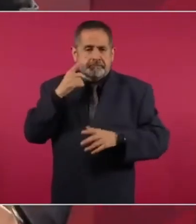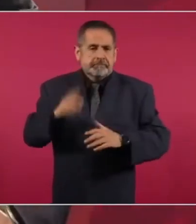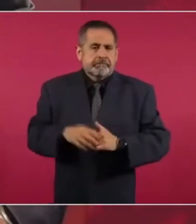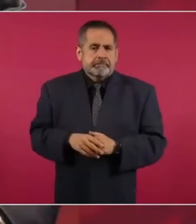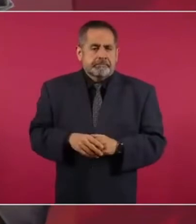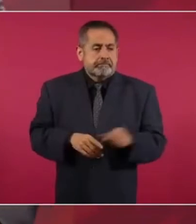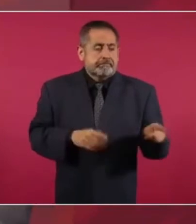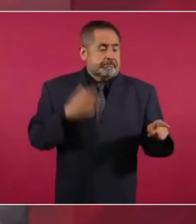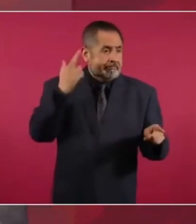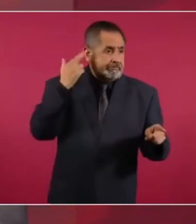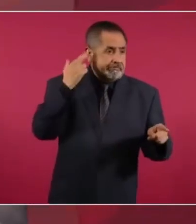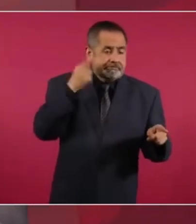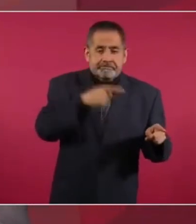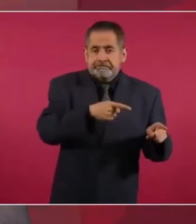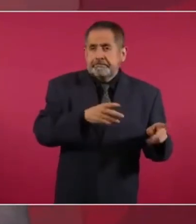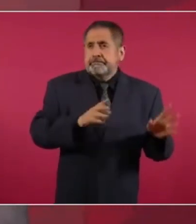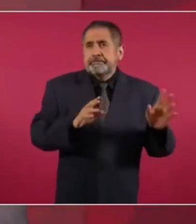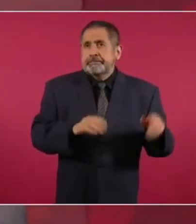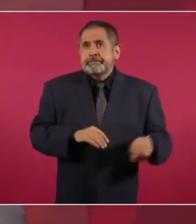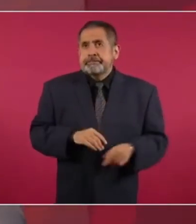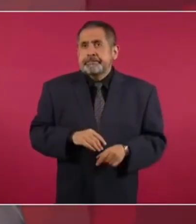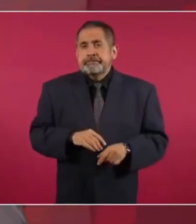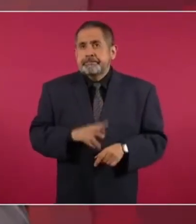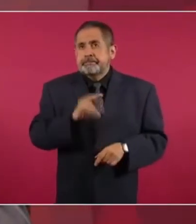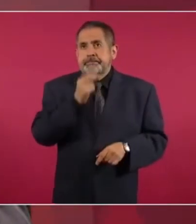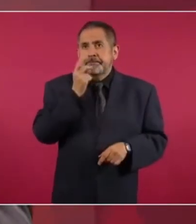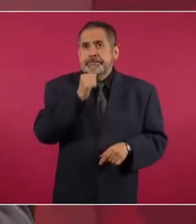la radio